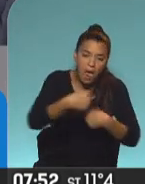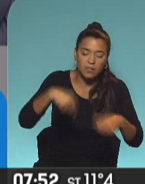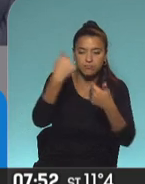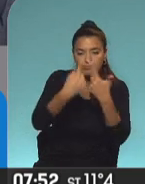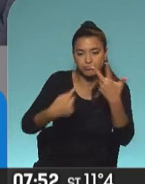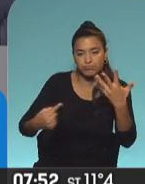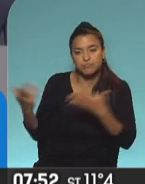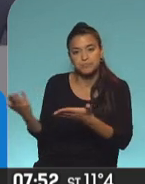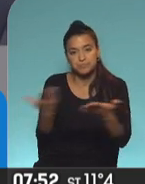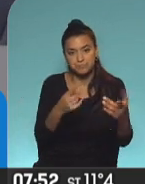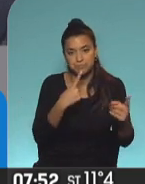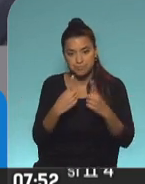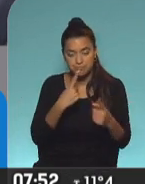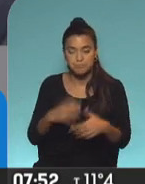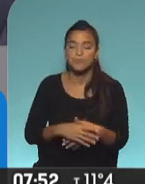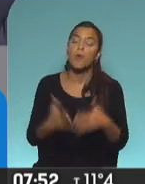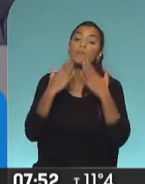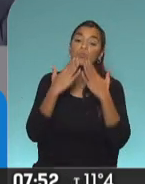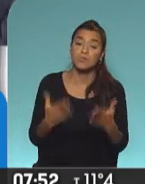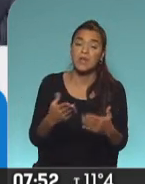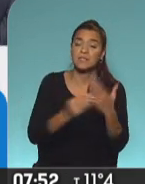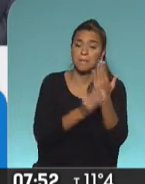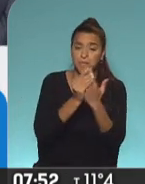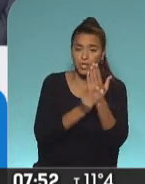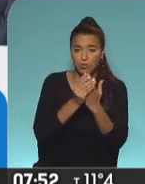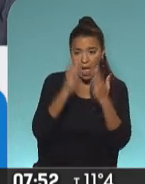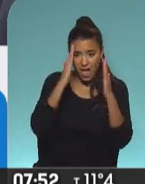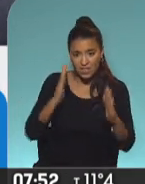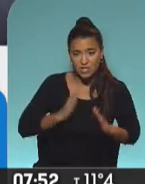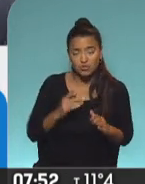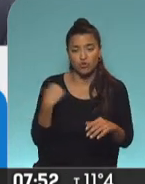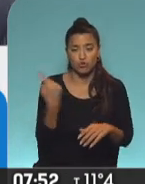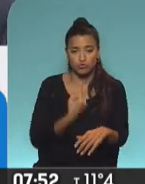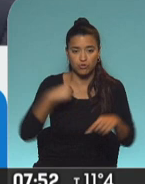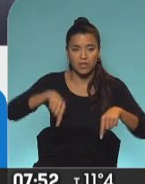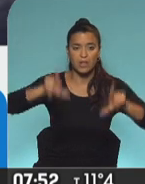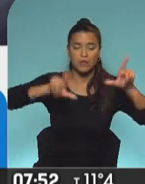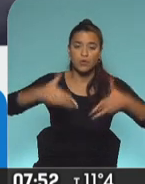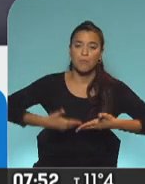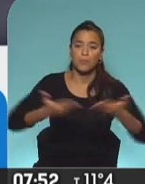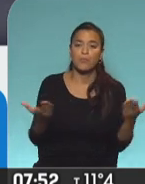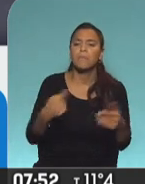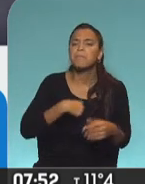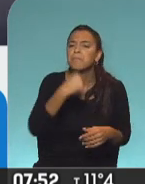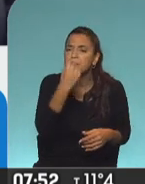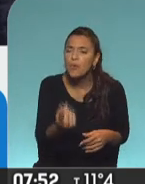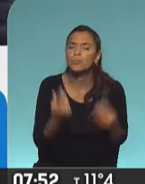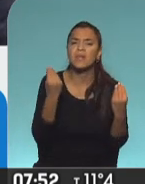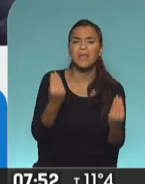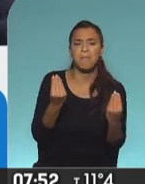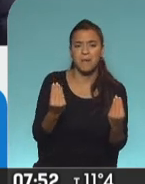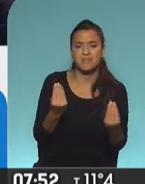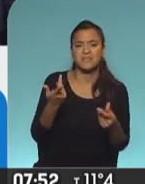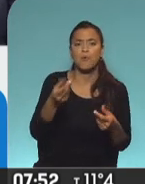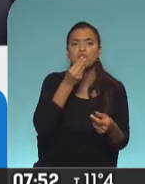Pablo, Silvia, adelante. Muchísimas gracias, ministro, por atendernos a la mañana aquí en TV Pública. Consultarle qué pasa justamente con